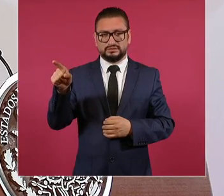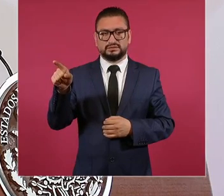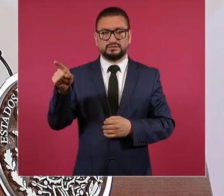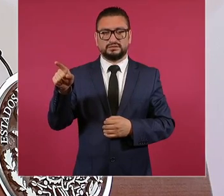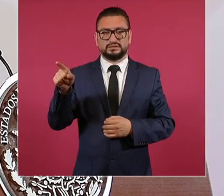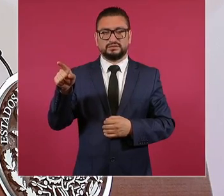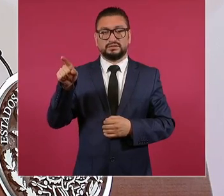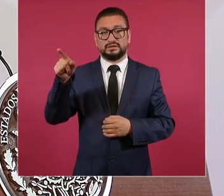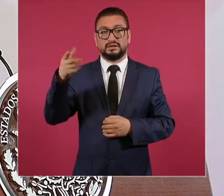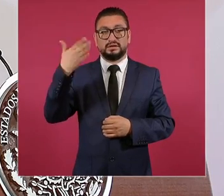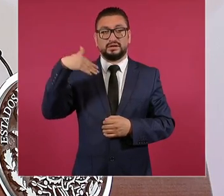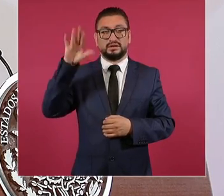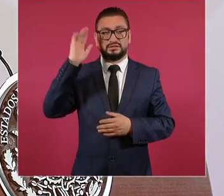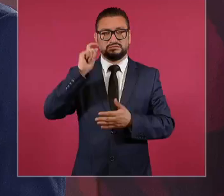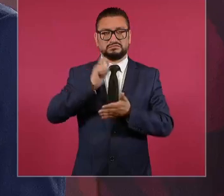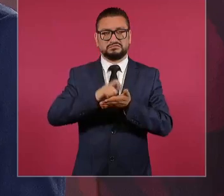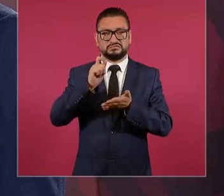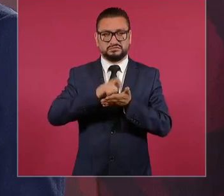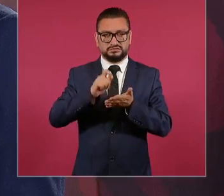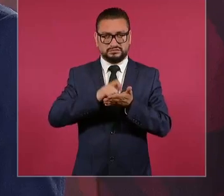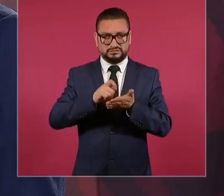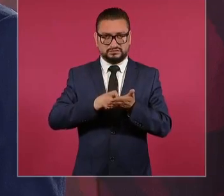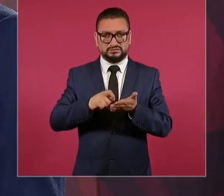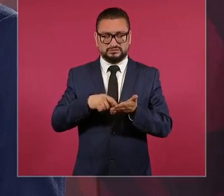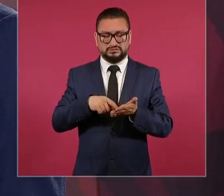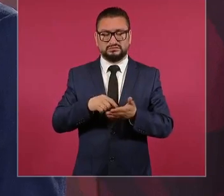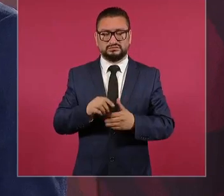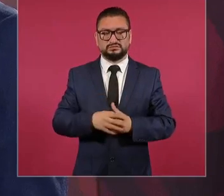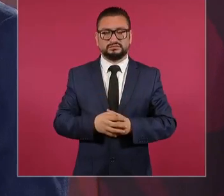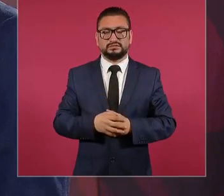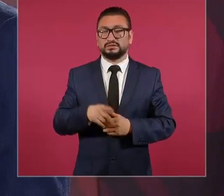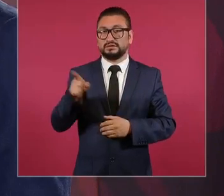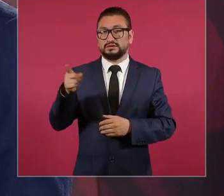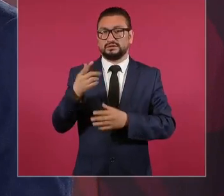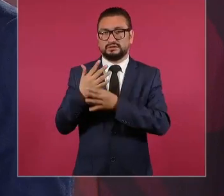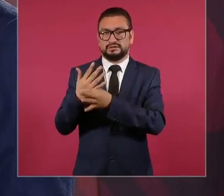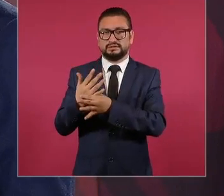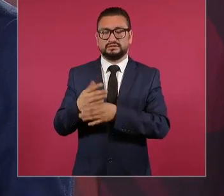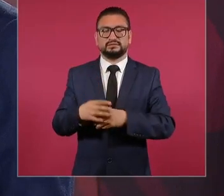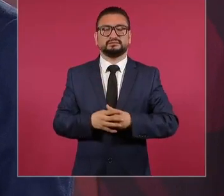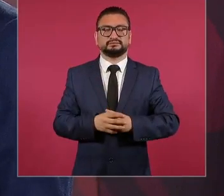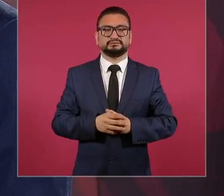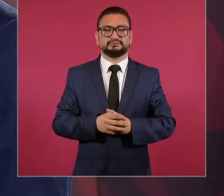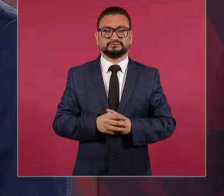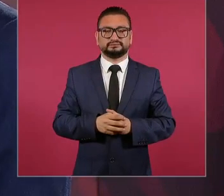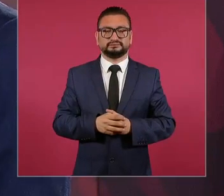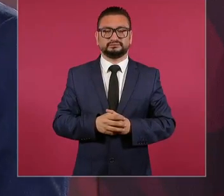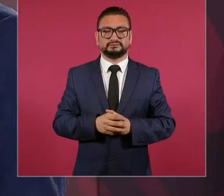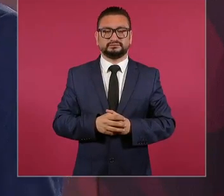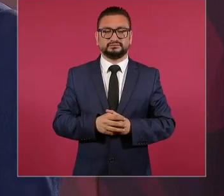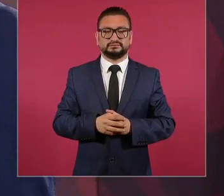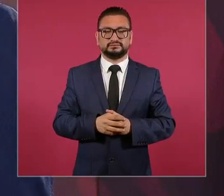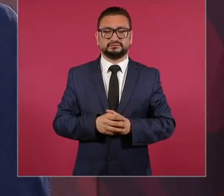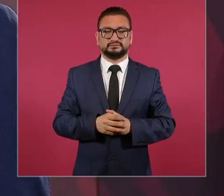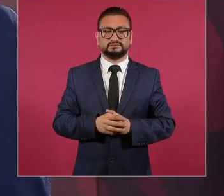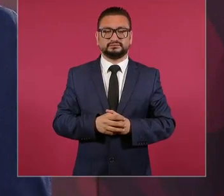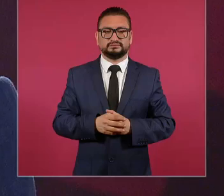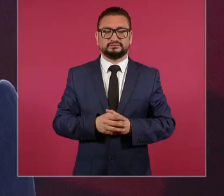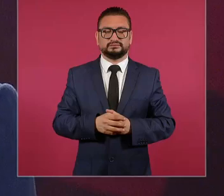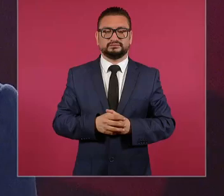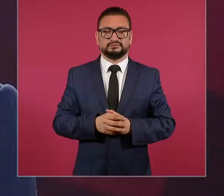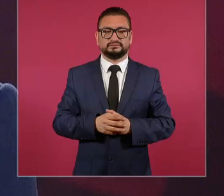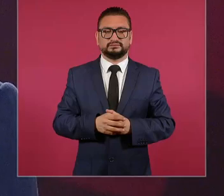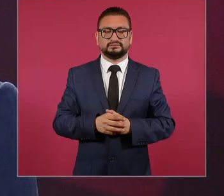escribió de que no era